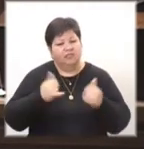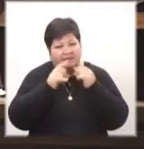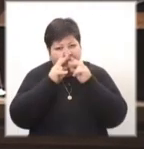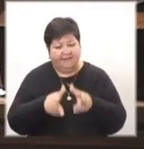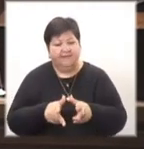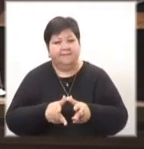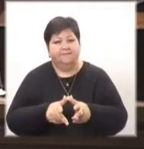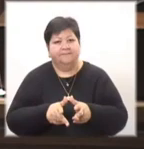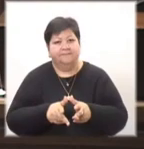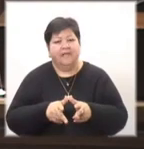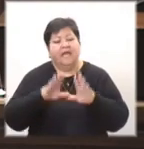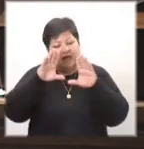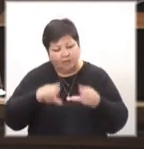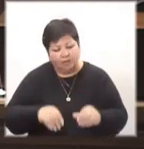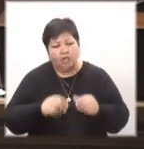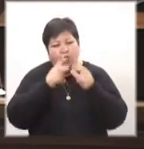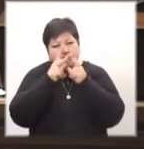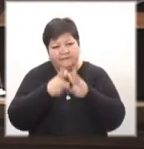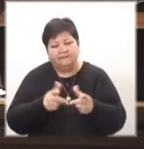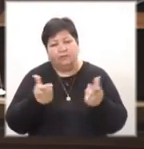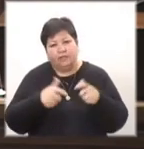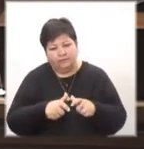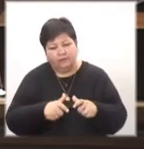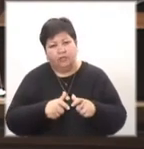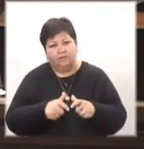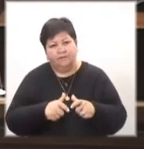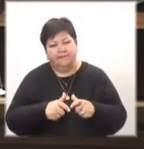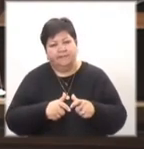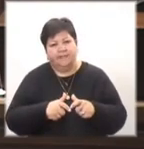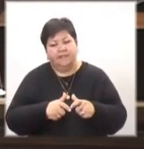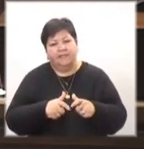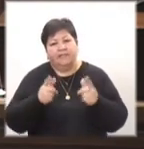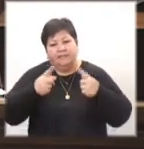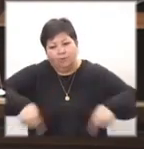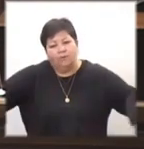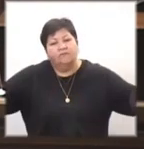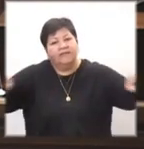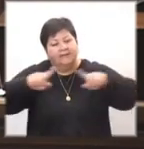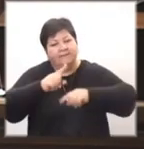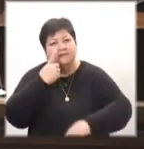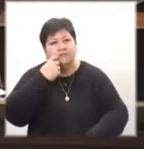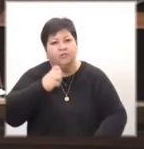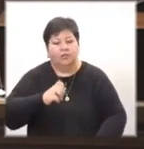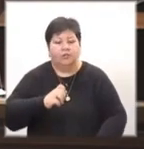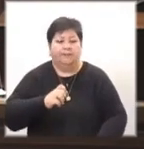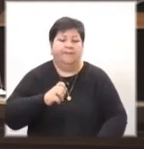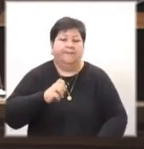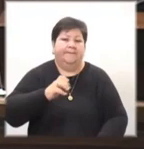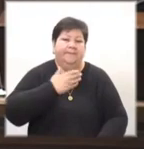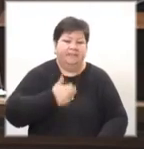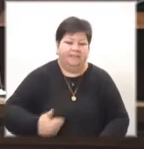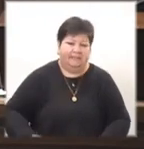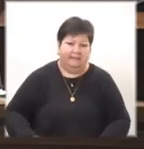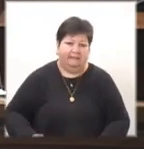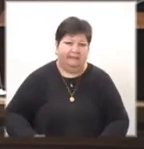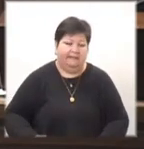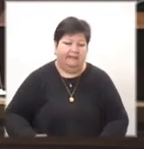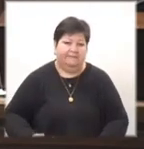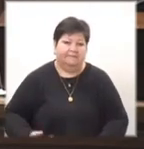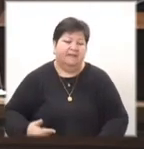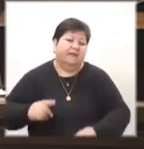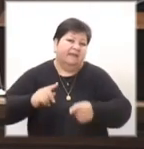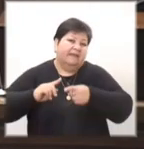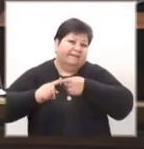a todos los dichos en la comisión y públicamente, señor presidente, en relación a que